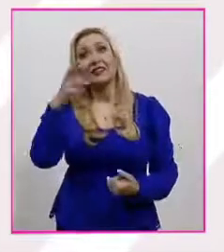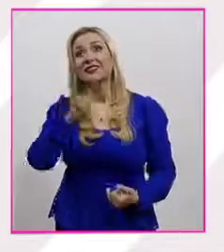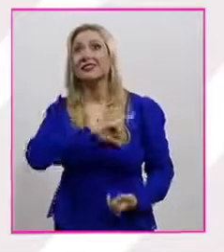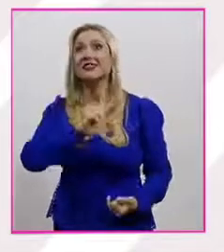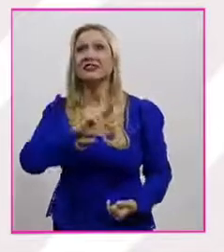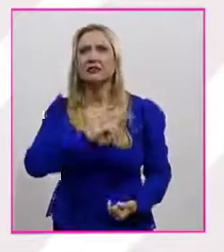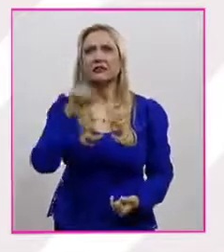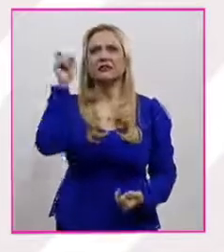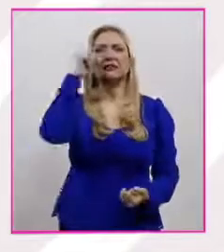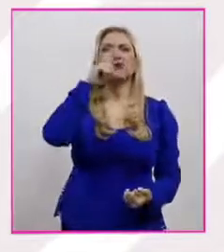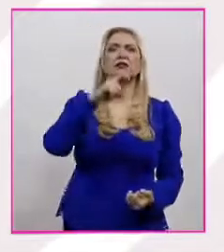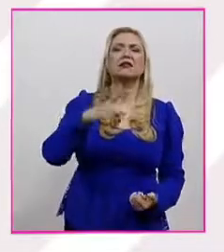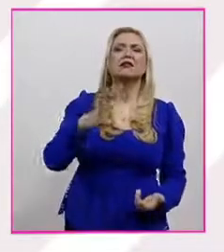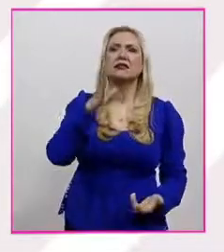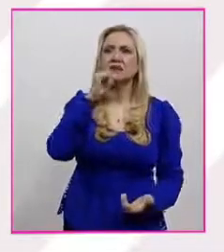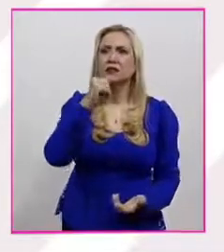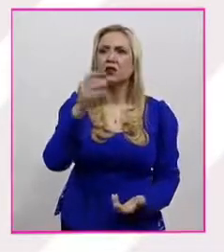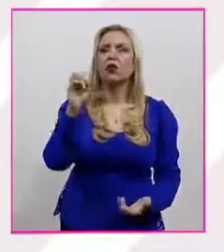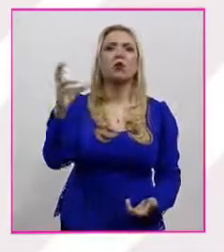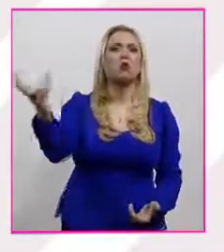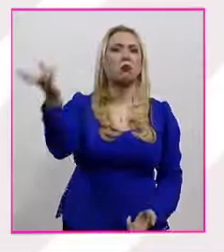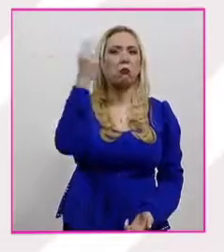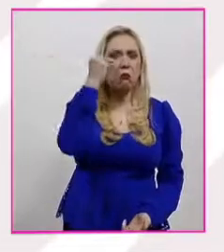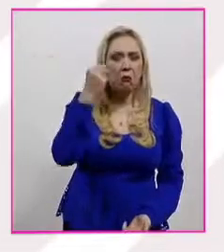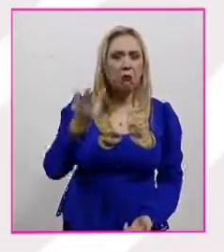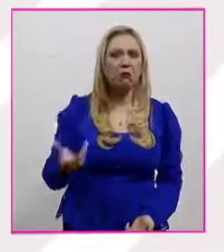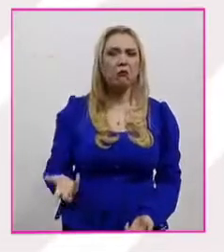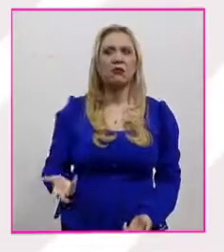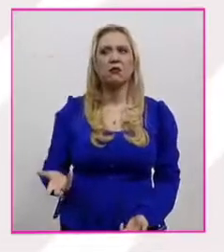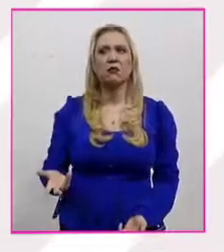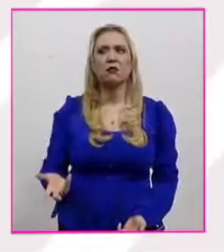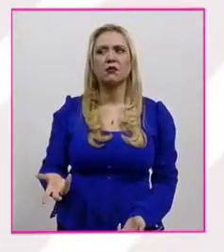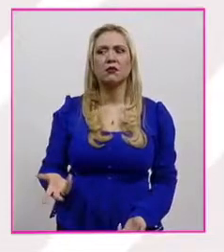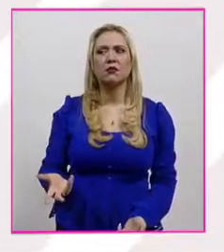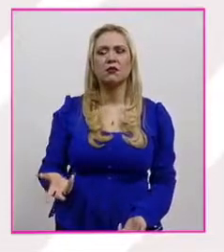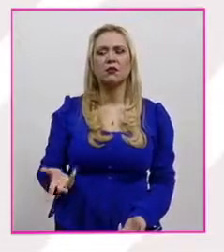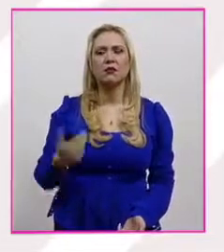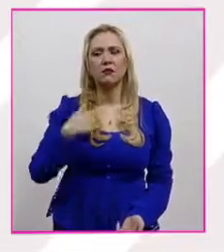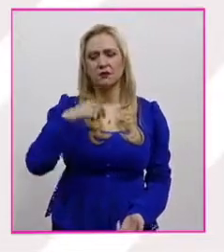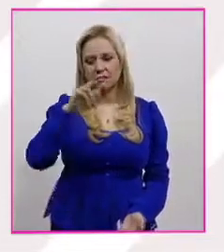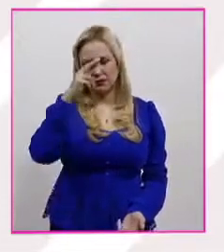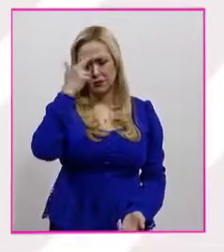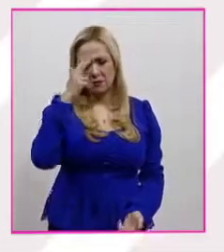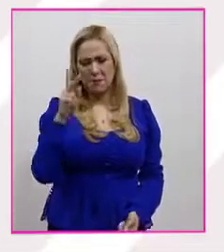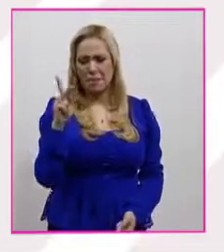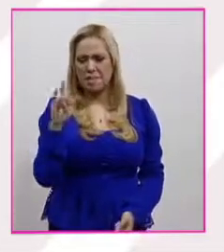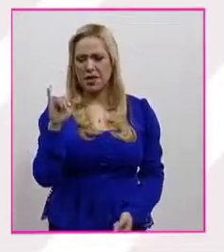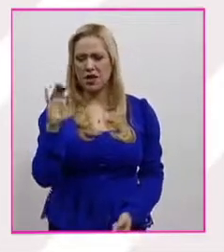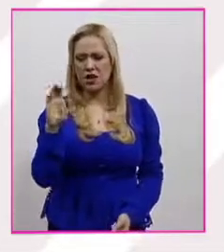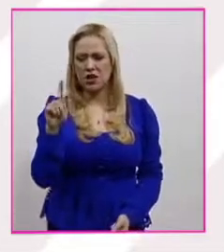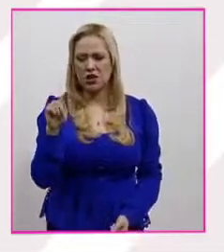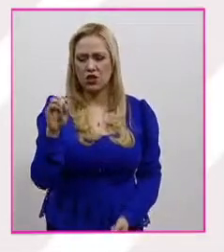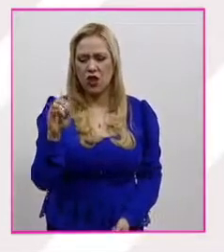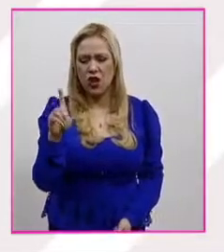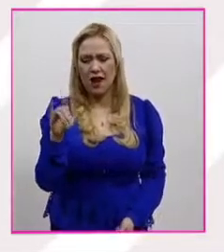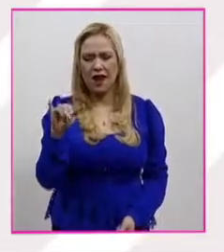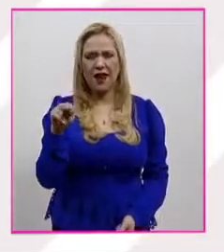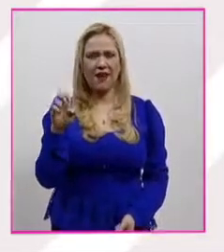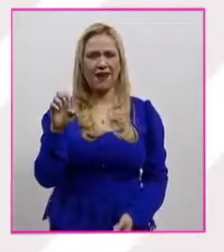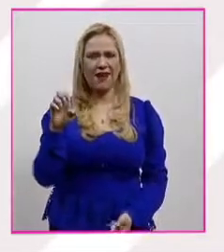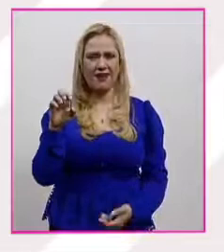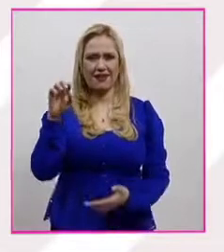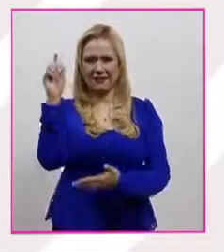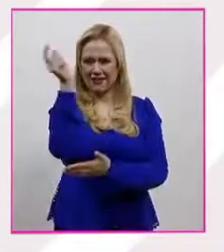que no me acuerdo de dónde salió, creo que era de Pictoline o uno de estos que hacen imágenes como